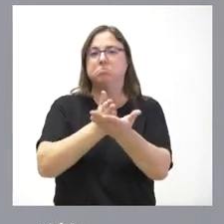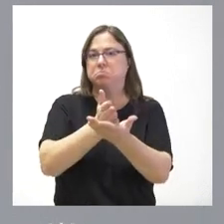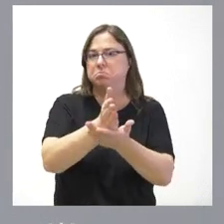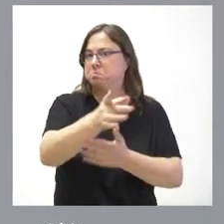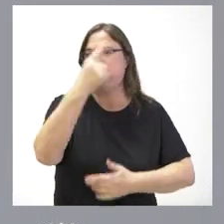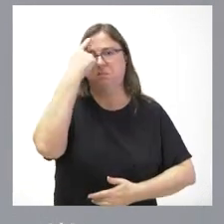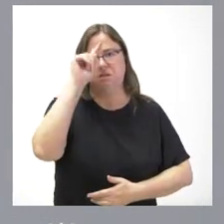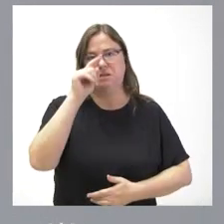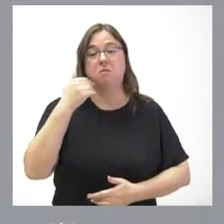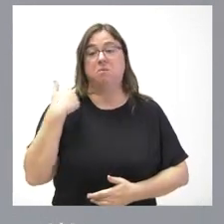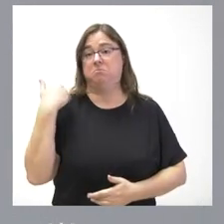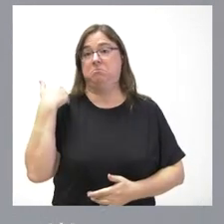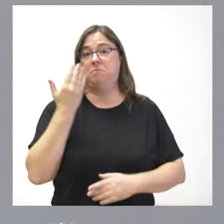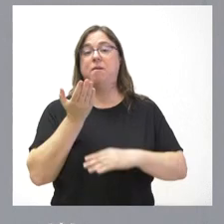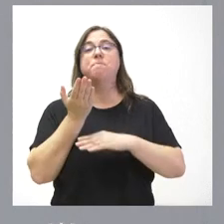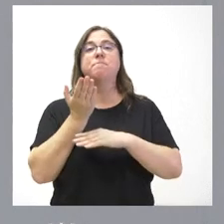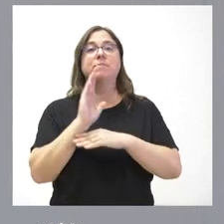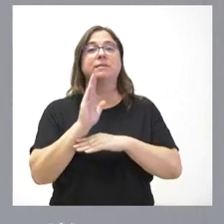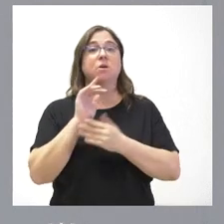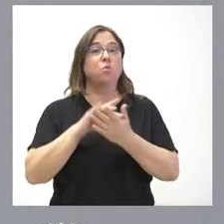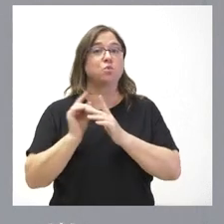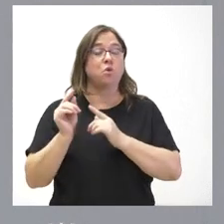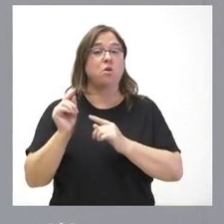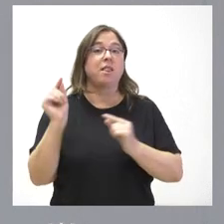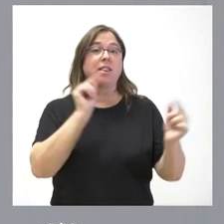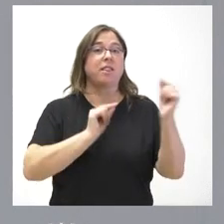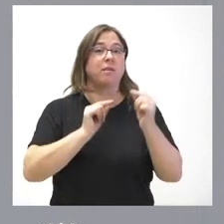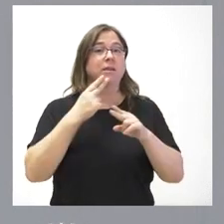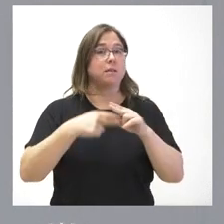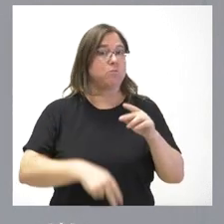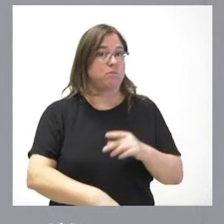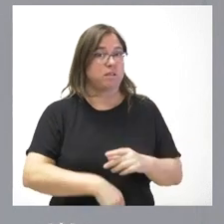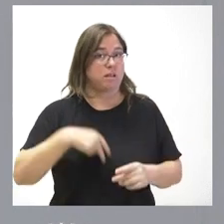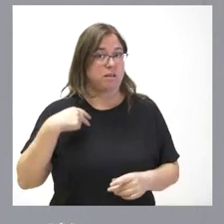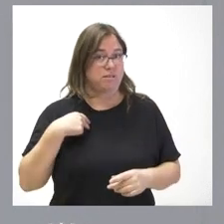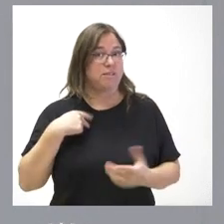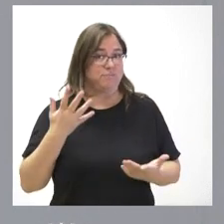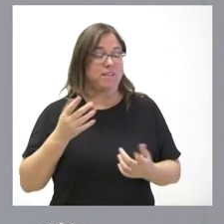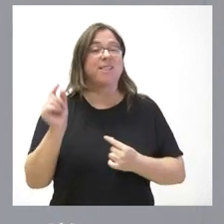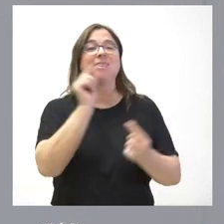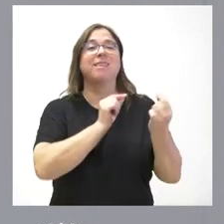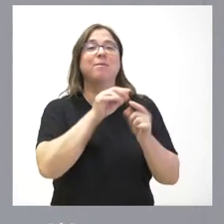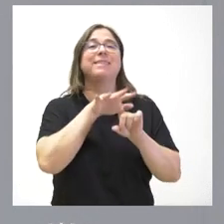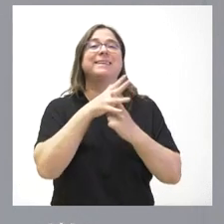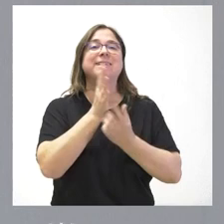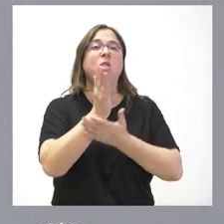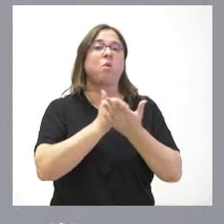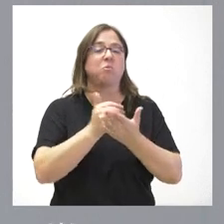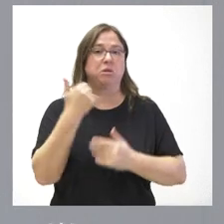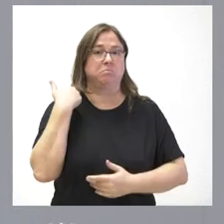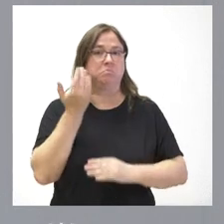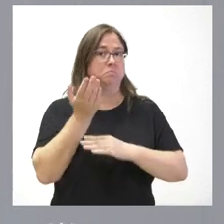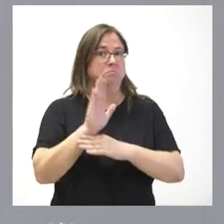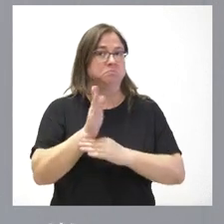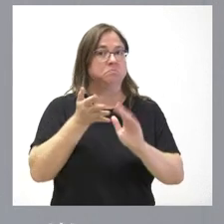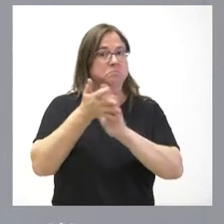ha presentado recientemente en el debate de política general en el debate sobre el estado de la comunidad donde